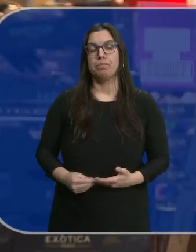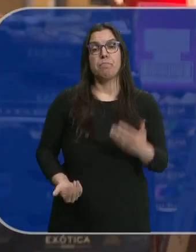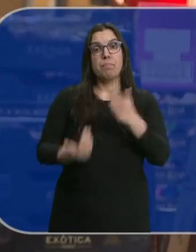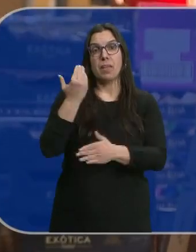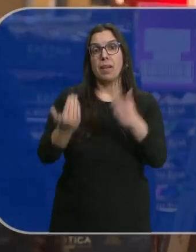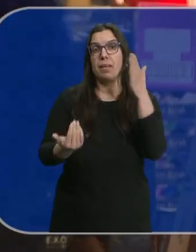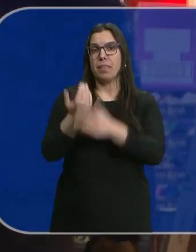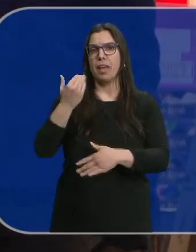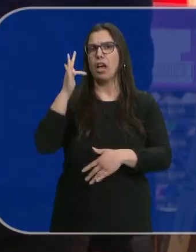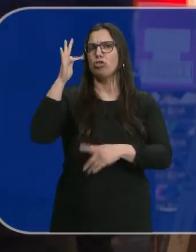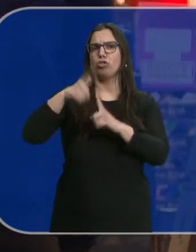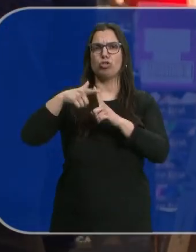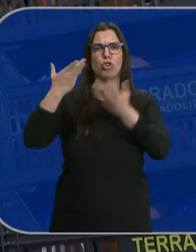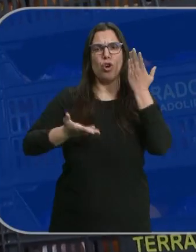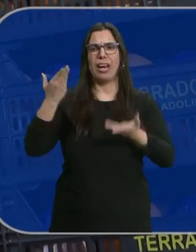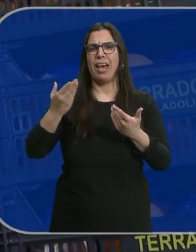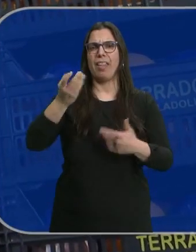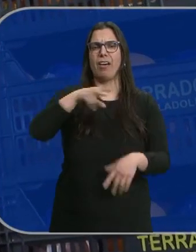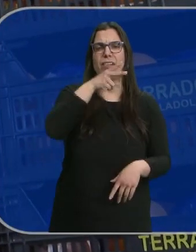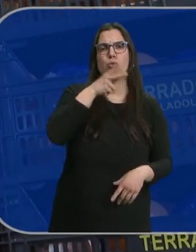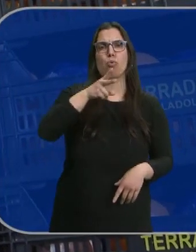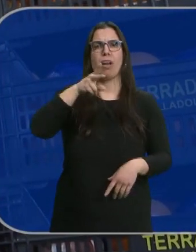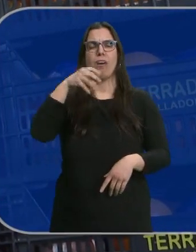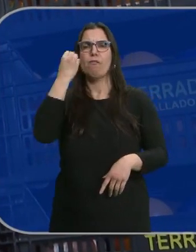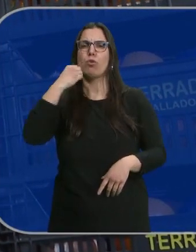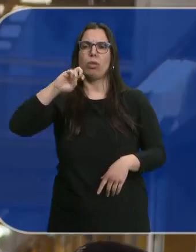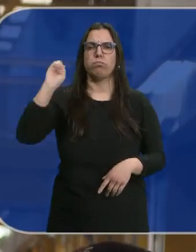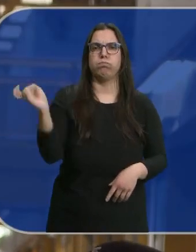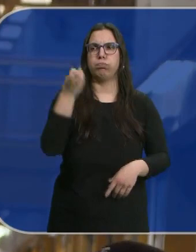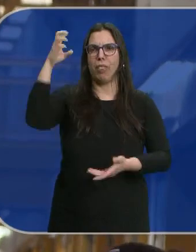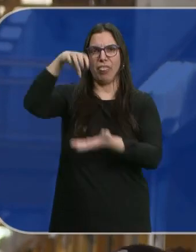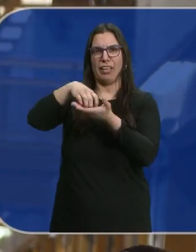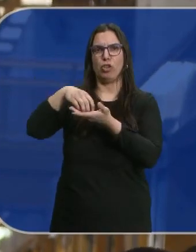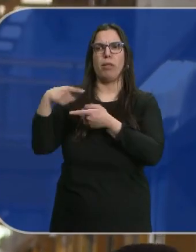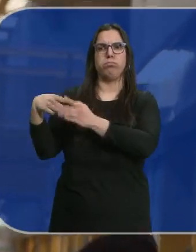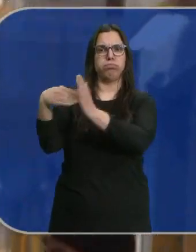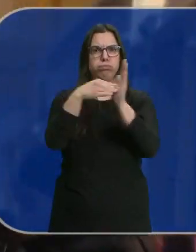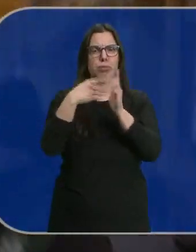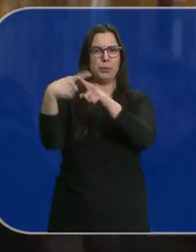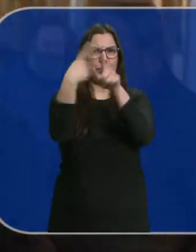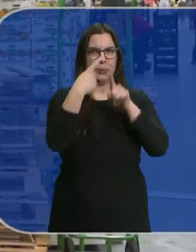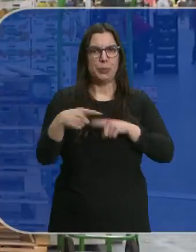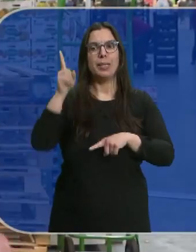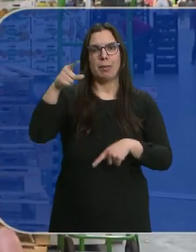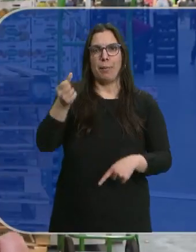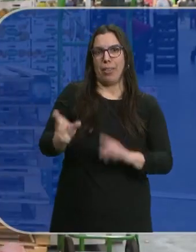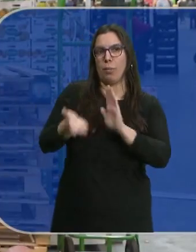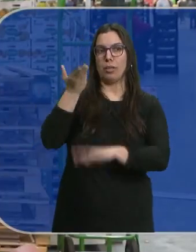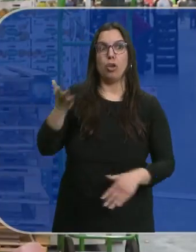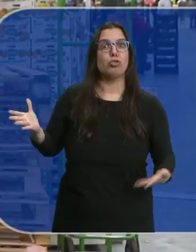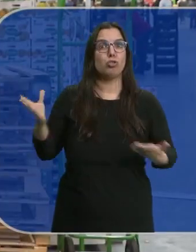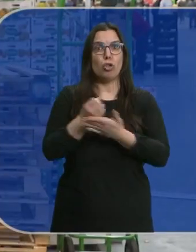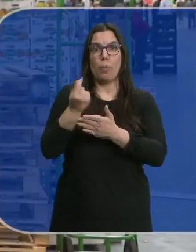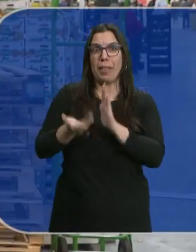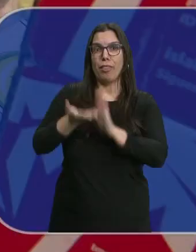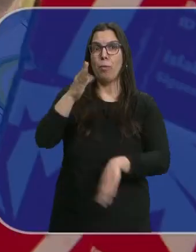Cada día salen toneladas de frutas y verduras de este centro de distribución mayorista. Aquí también han subido los precios. Ha subido a todo el mundo